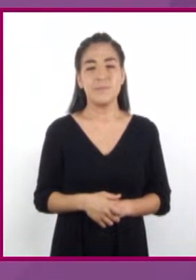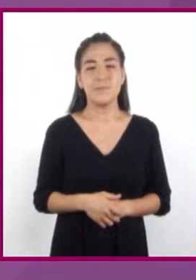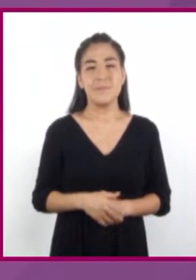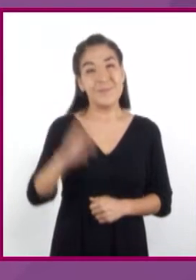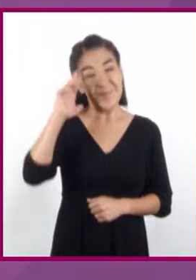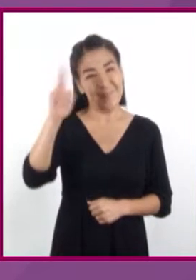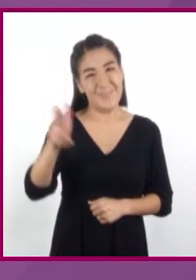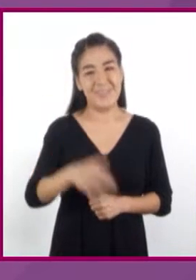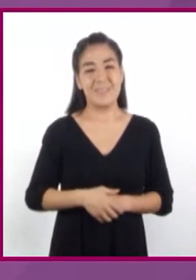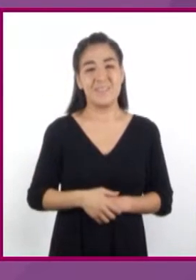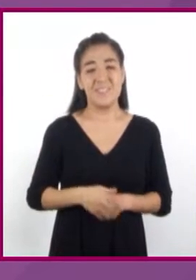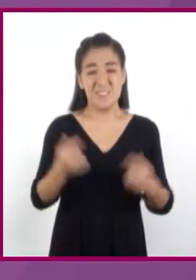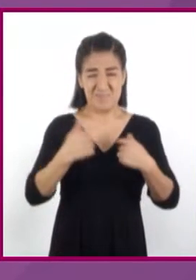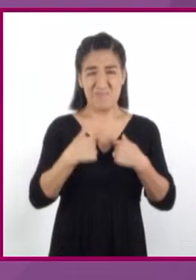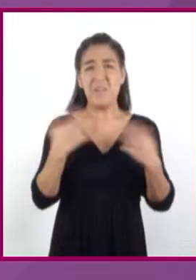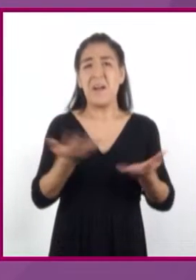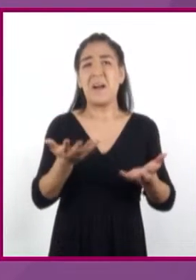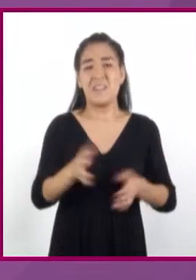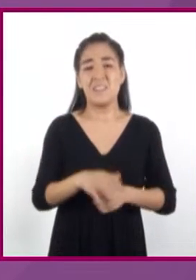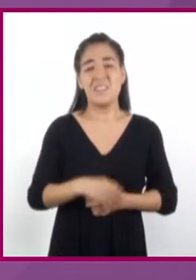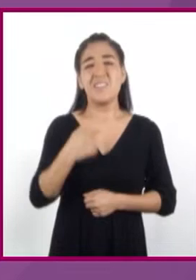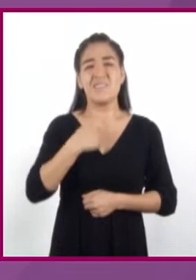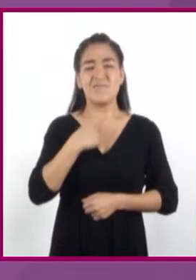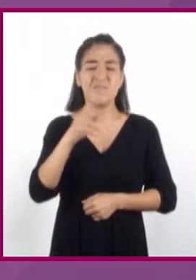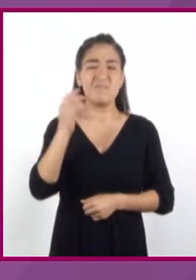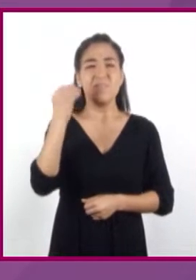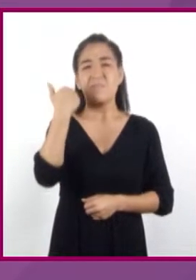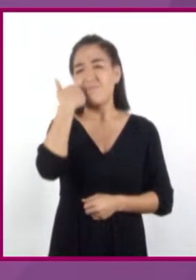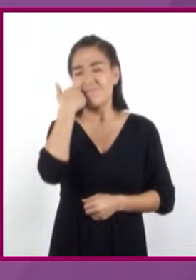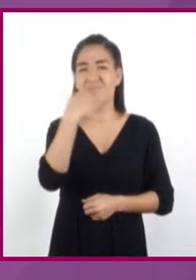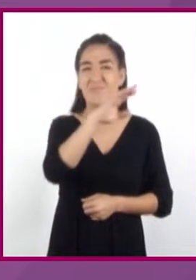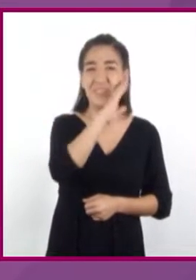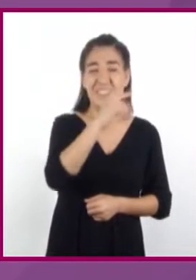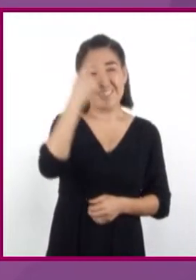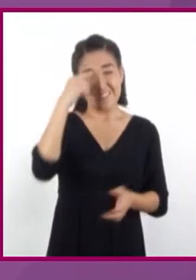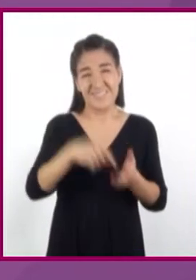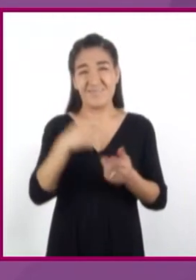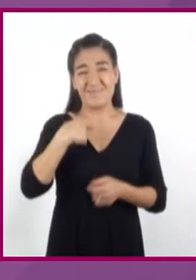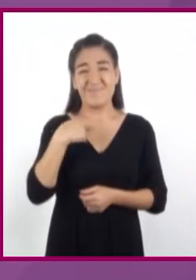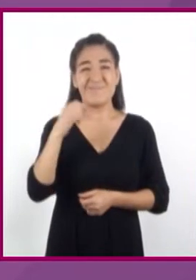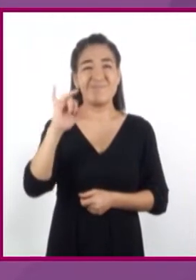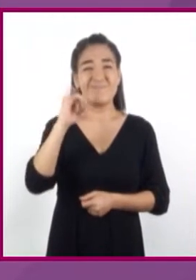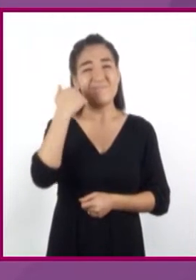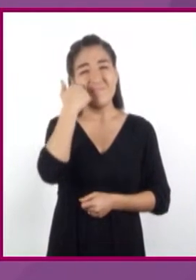Hola, ¿qué estoy haciendo? Me estoy tomando la temperatura. Creo que me voy a enfermar.